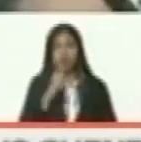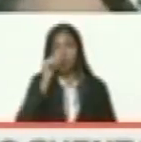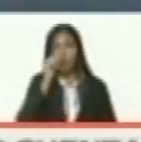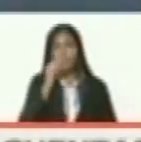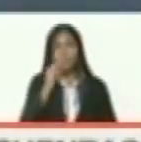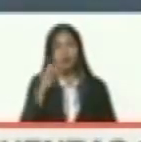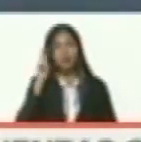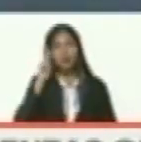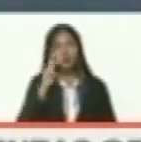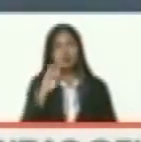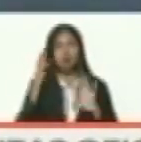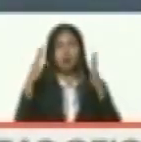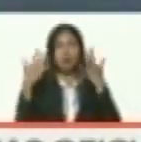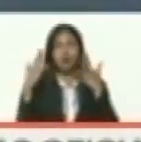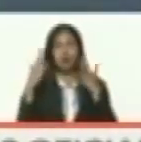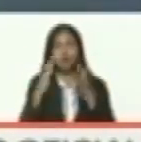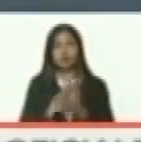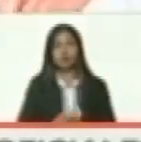a Escalonator, vale.